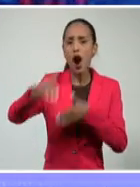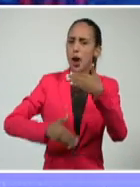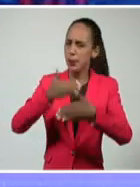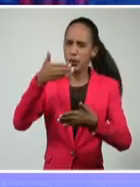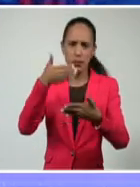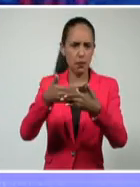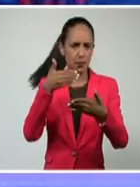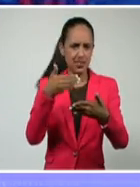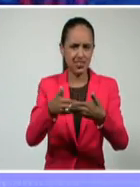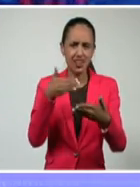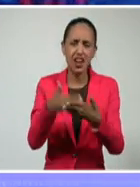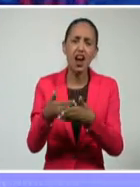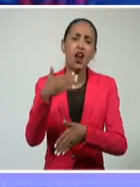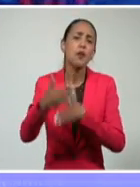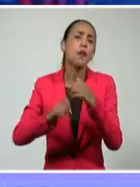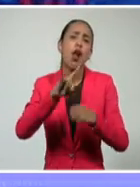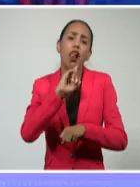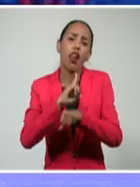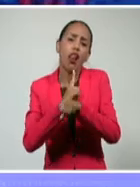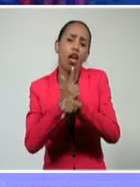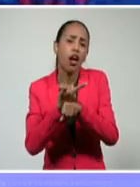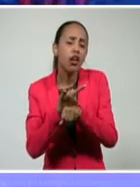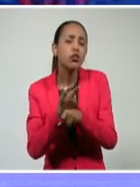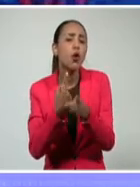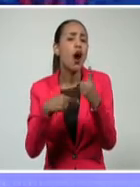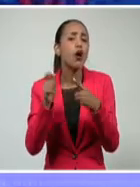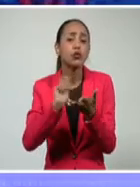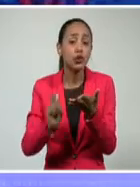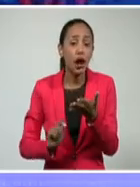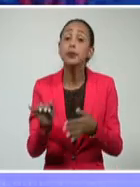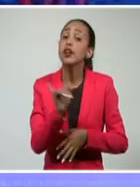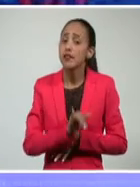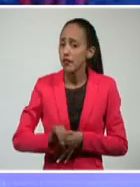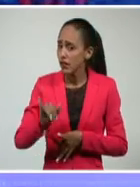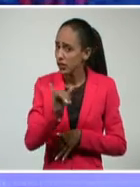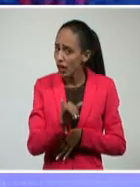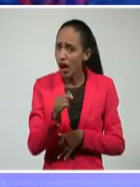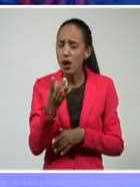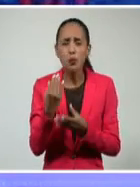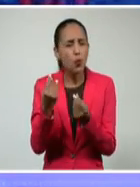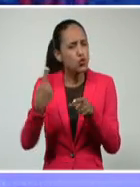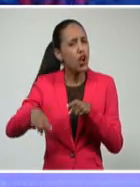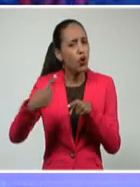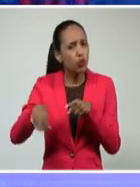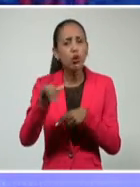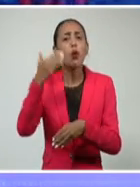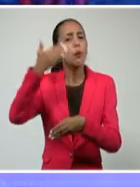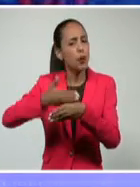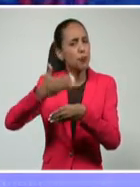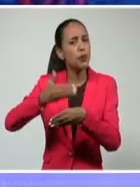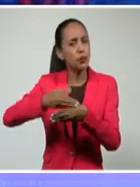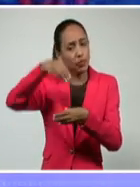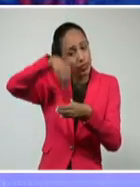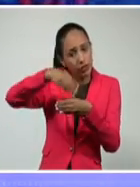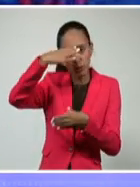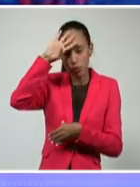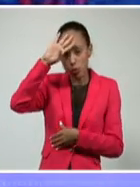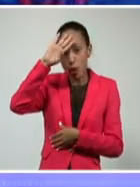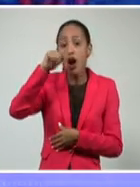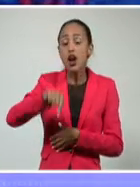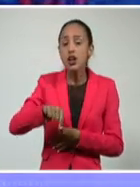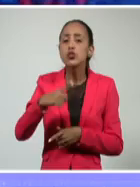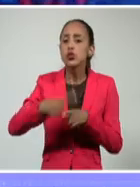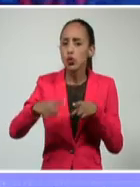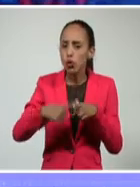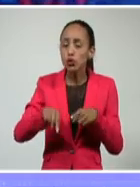trabas burocráticas, las mentalidades que frenan en lugar de impulsar y muchas otras cosas. Esas son otras batallas que libran hoy el Estado y